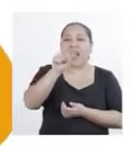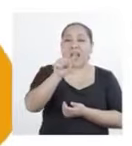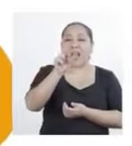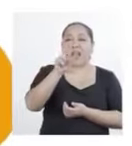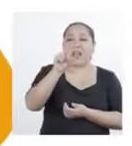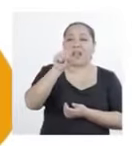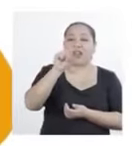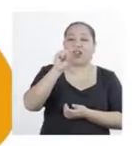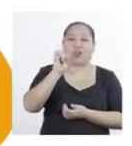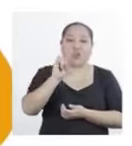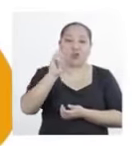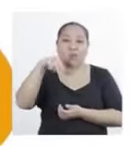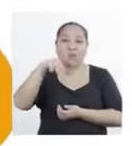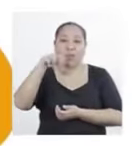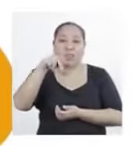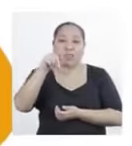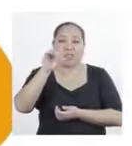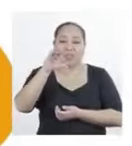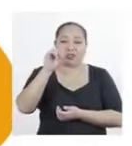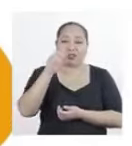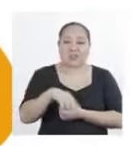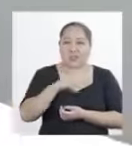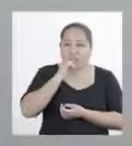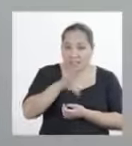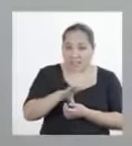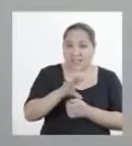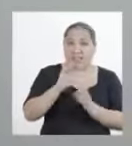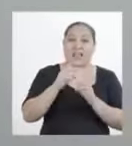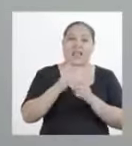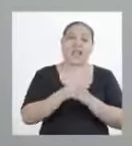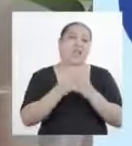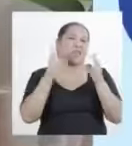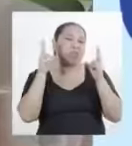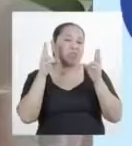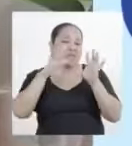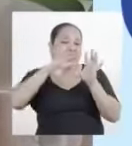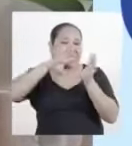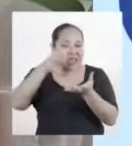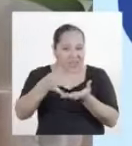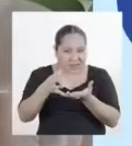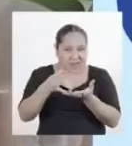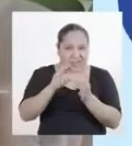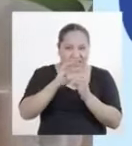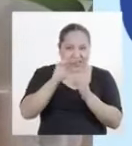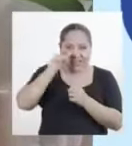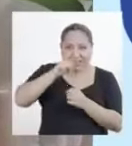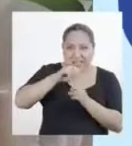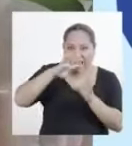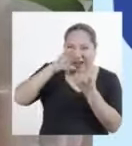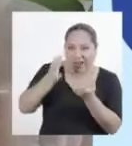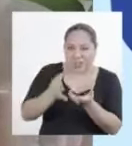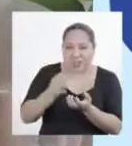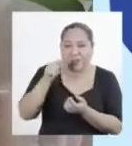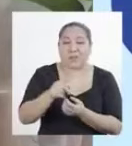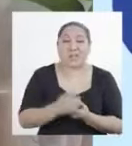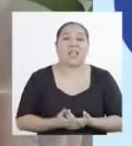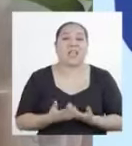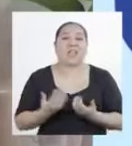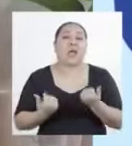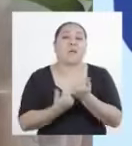O sea, tenemos que argumentar que la tierra es redonda Precisamente Y esto es importante